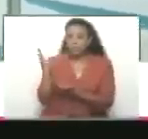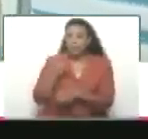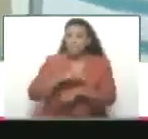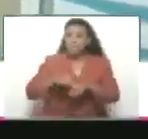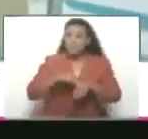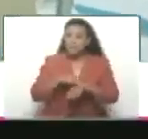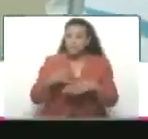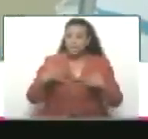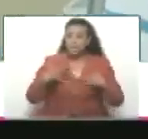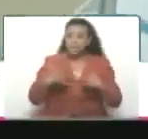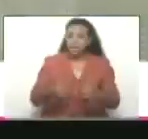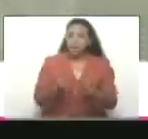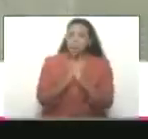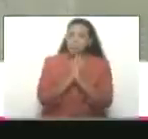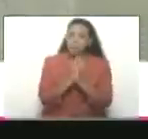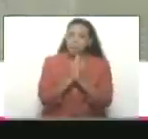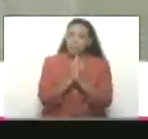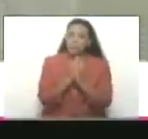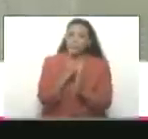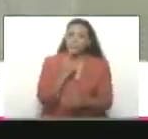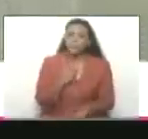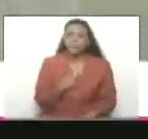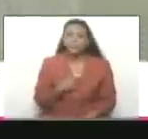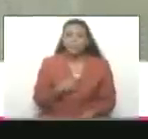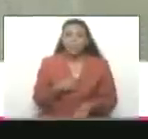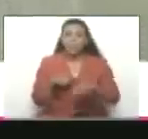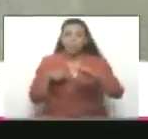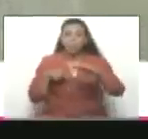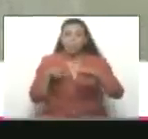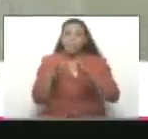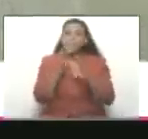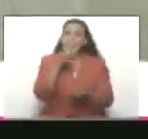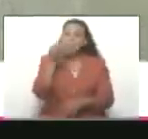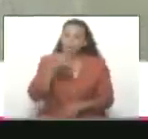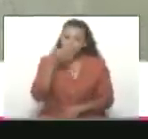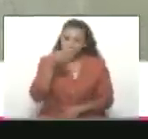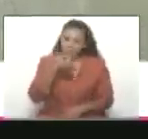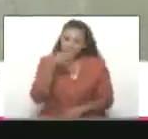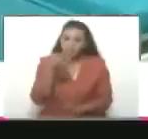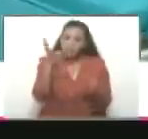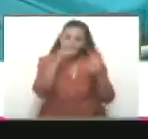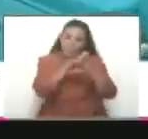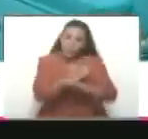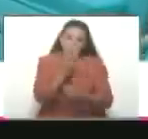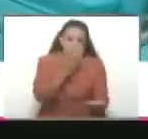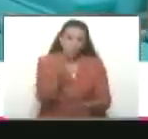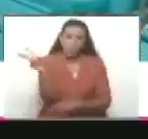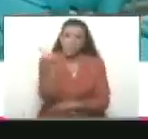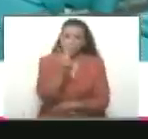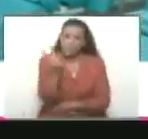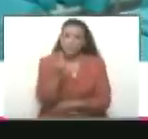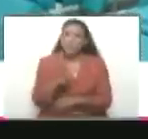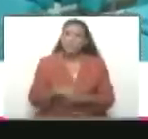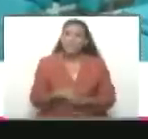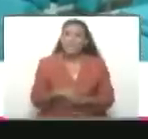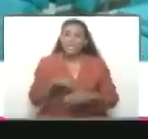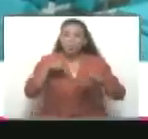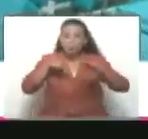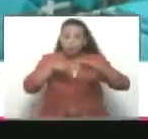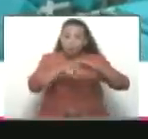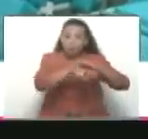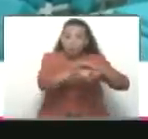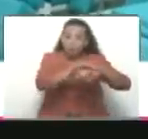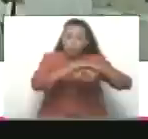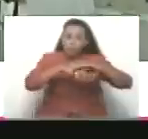ministra por favor sí presidente Buenas tardes para buenas noches para toda Venezuela Bueno Este es un tomógrafo